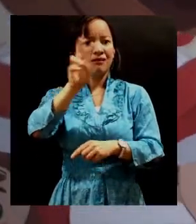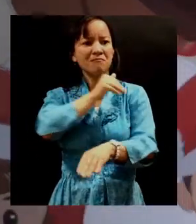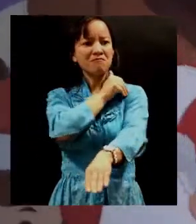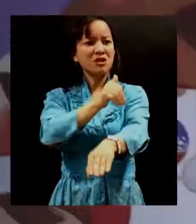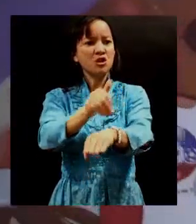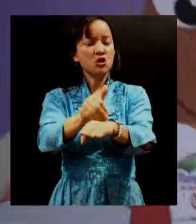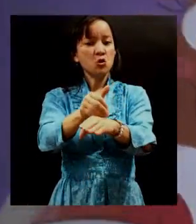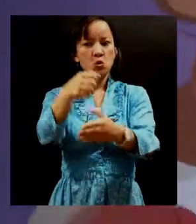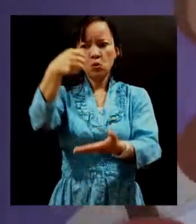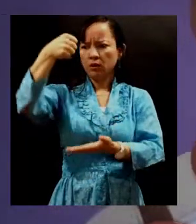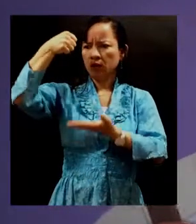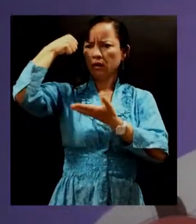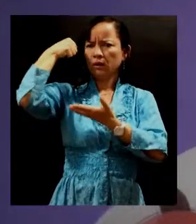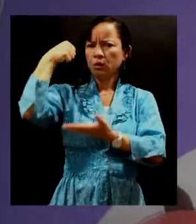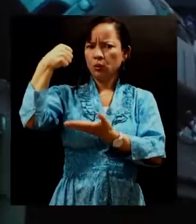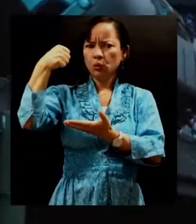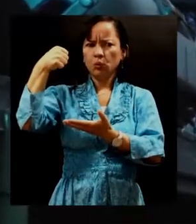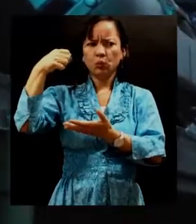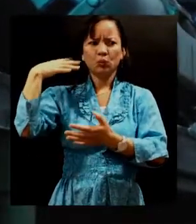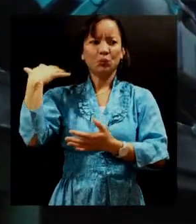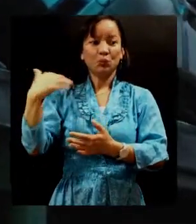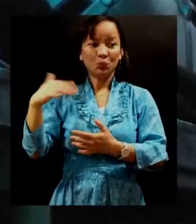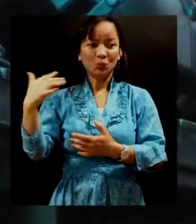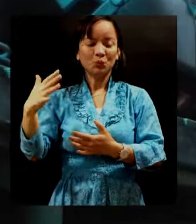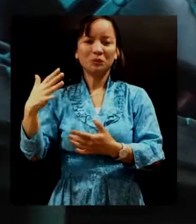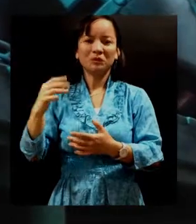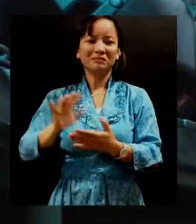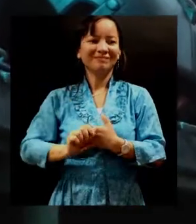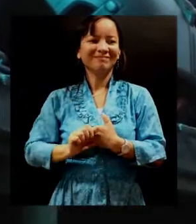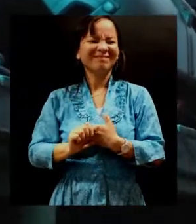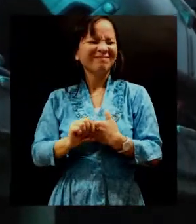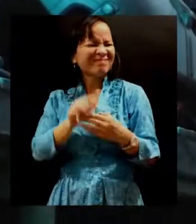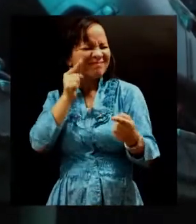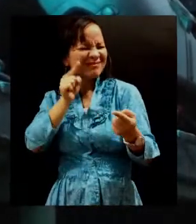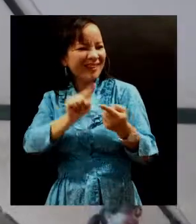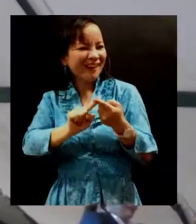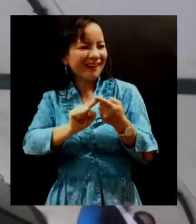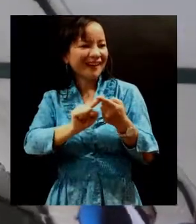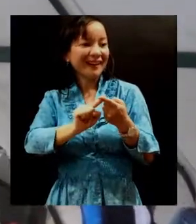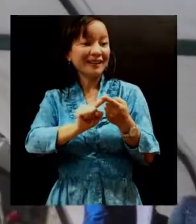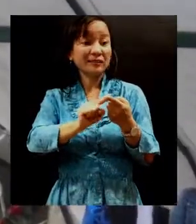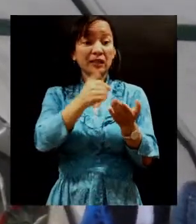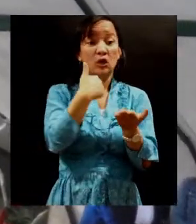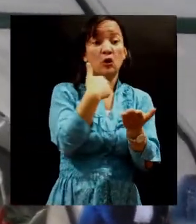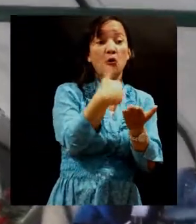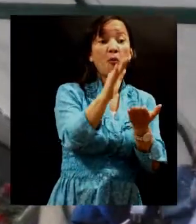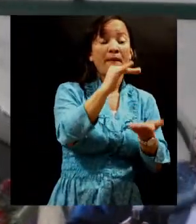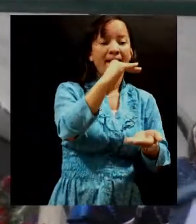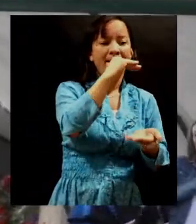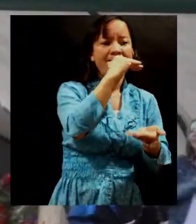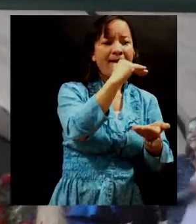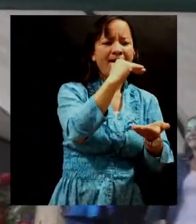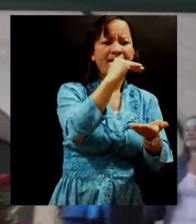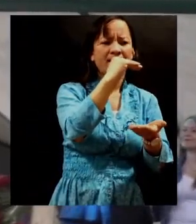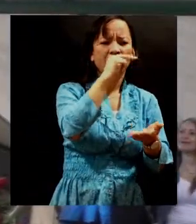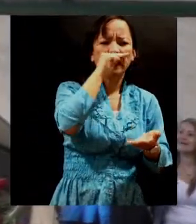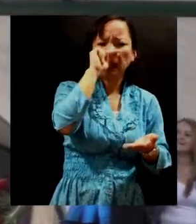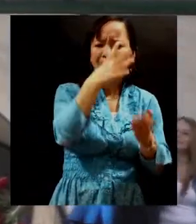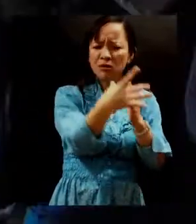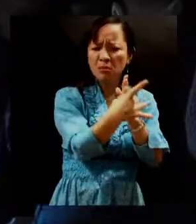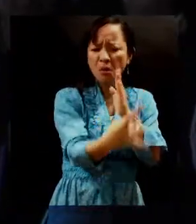Logramos que la meta se cumpliera. Recibimos 57 millones de pesos que serán